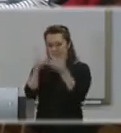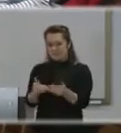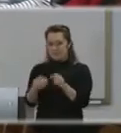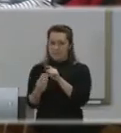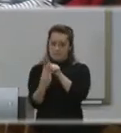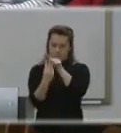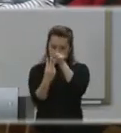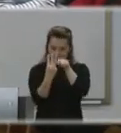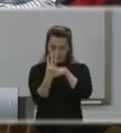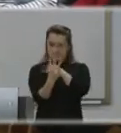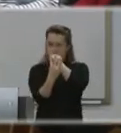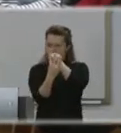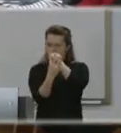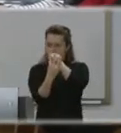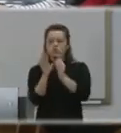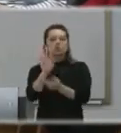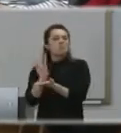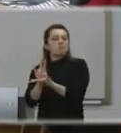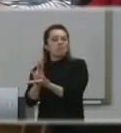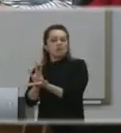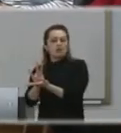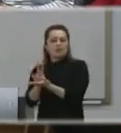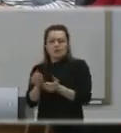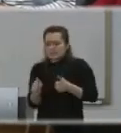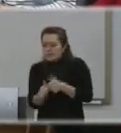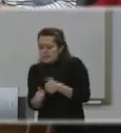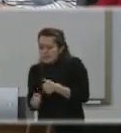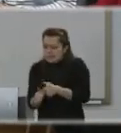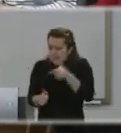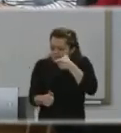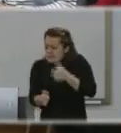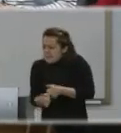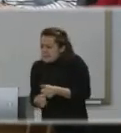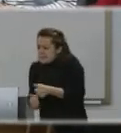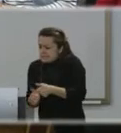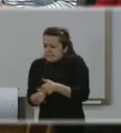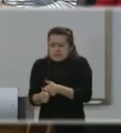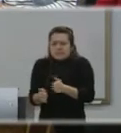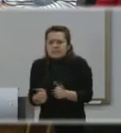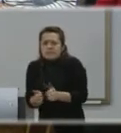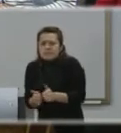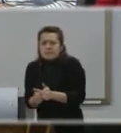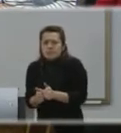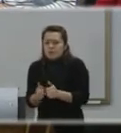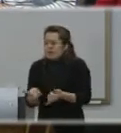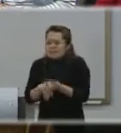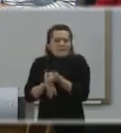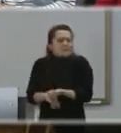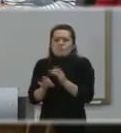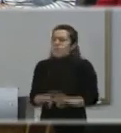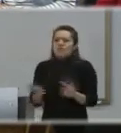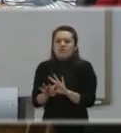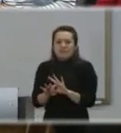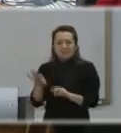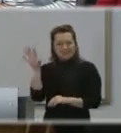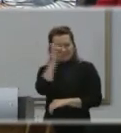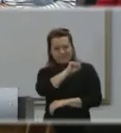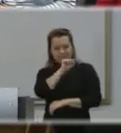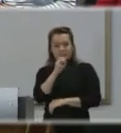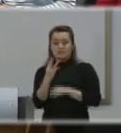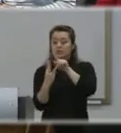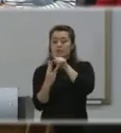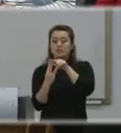En primer lugar, un modelo asistencialista o de prescindencia, que entiende la discapacidad